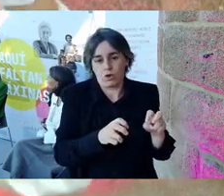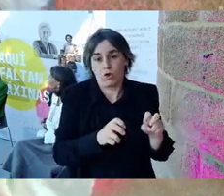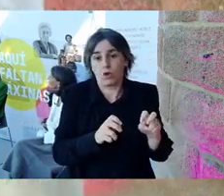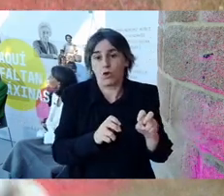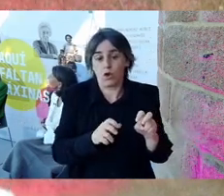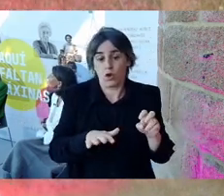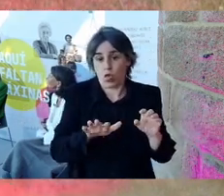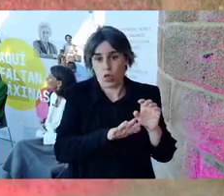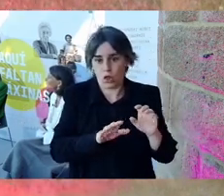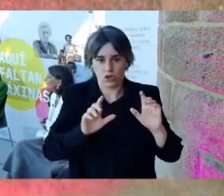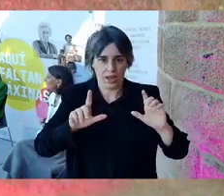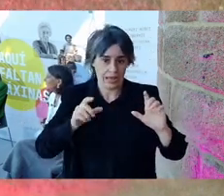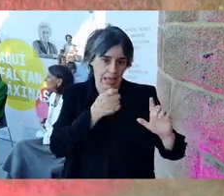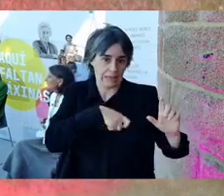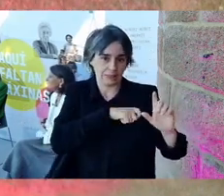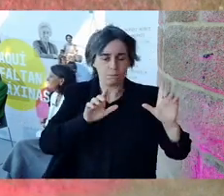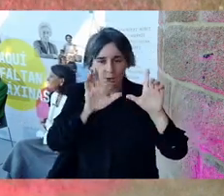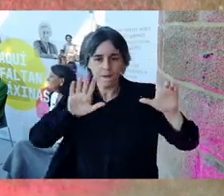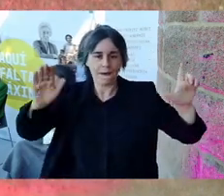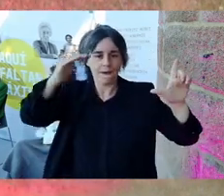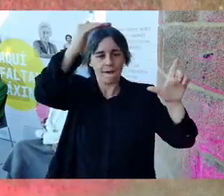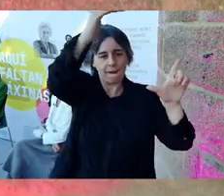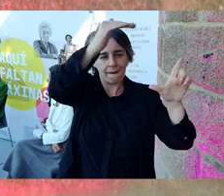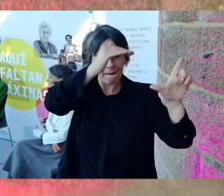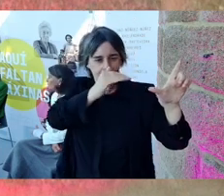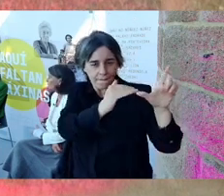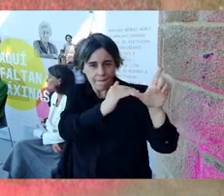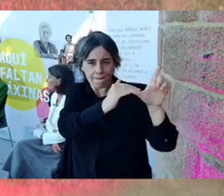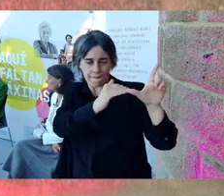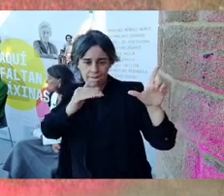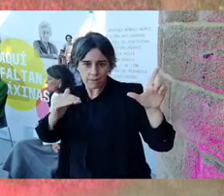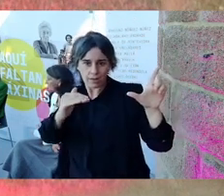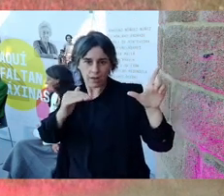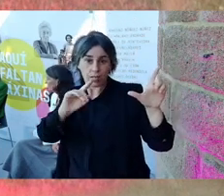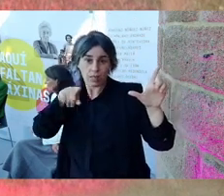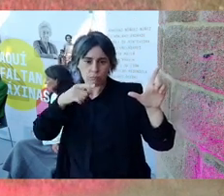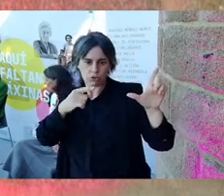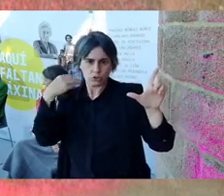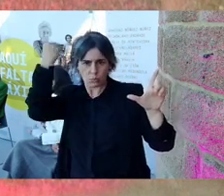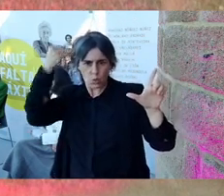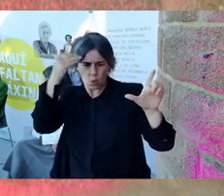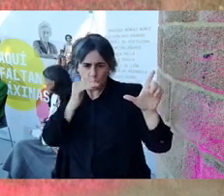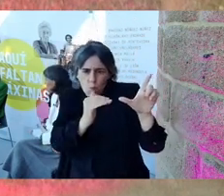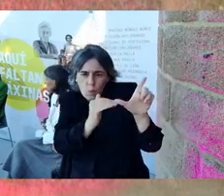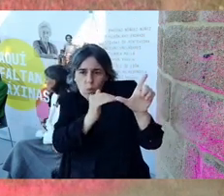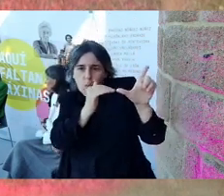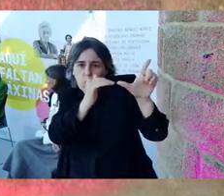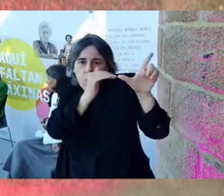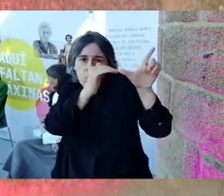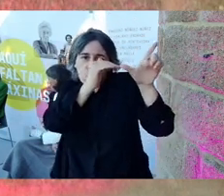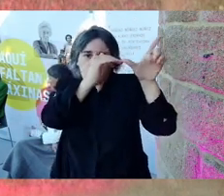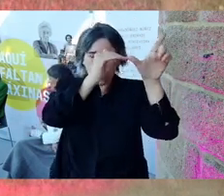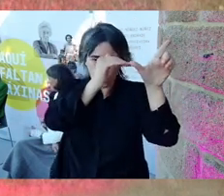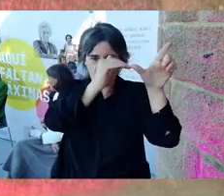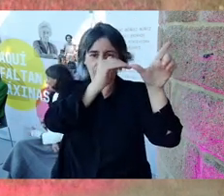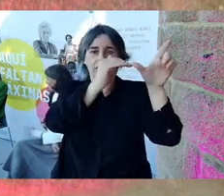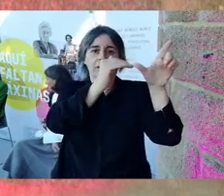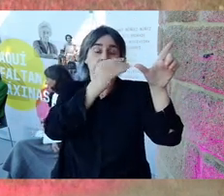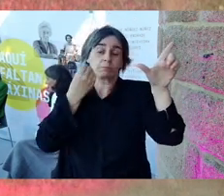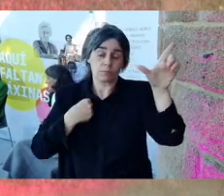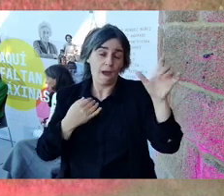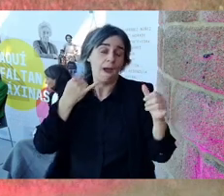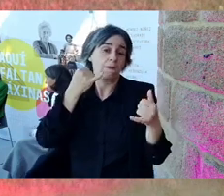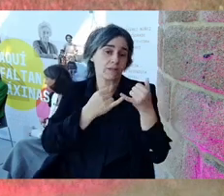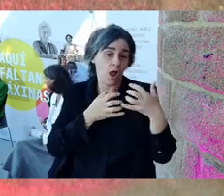vuelve otra vez al Duero, es una acometida brutal ante los castillos del muro de Euclés, que un traidor ha cerrado a las puertas